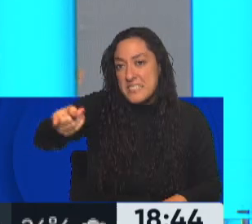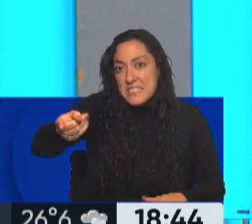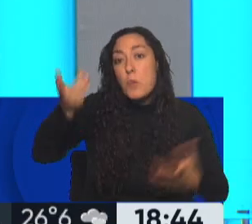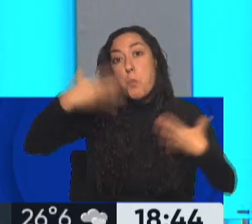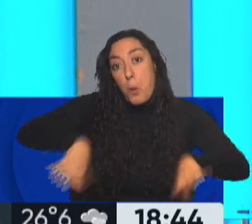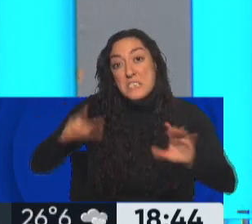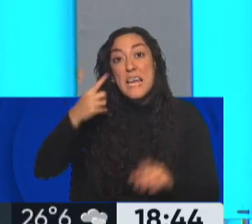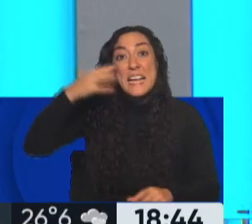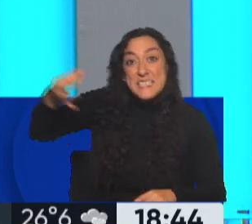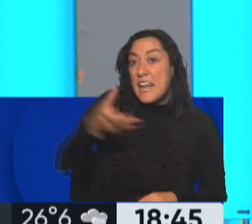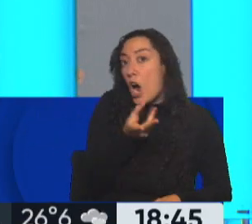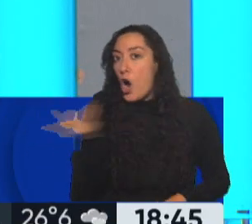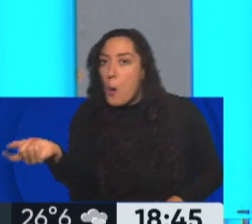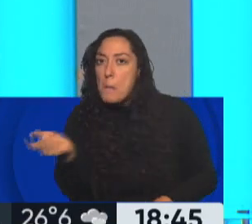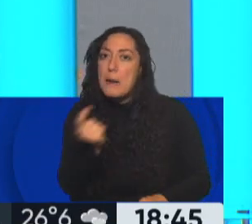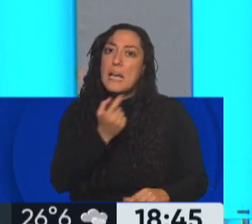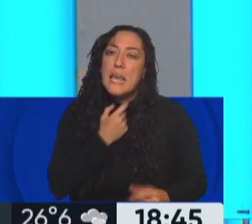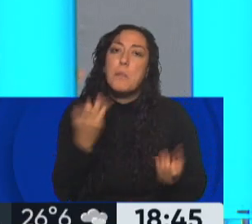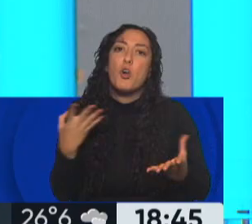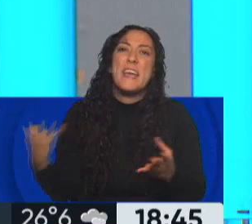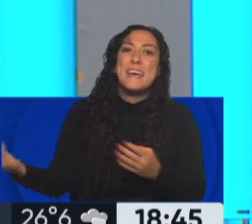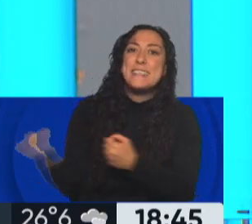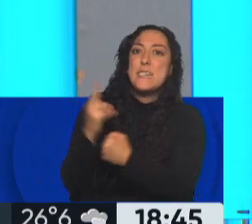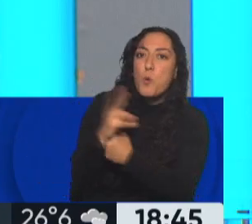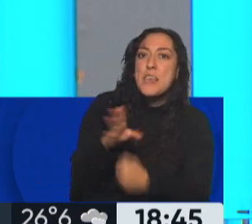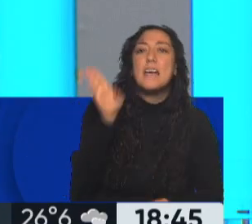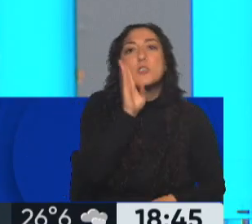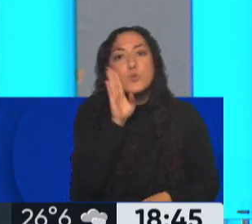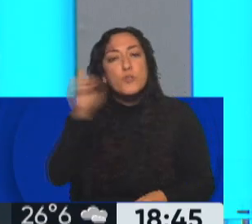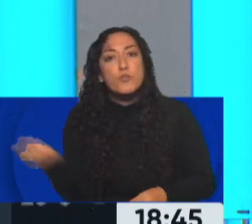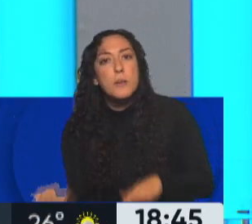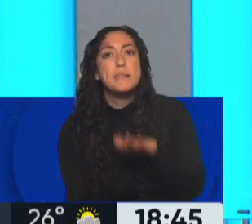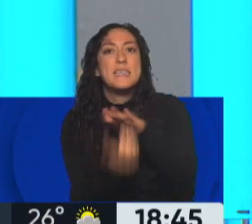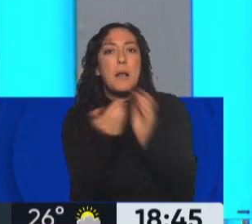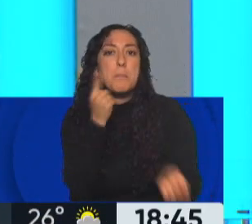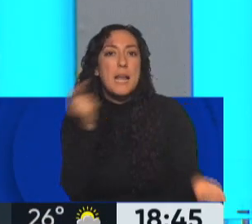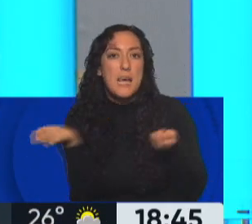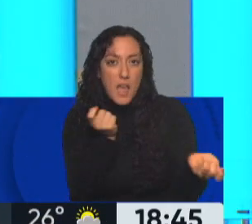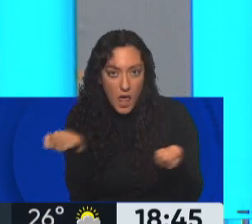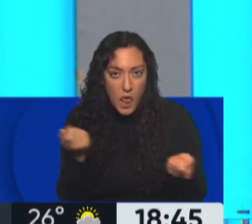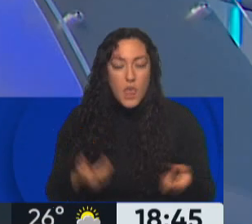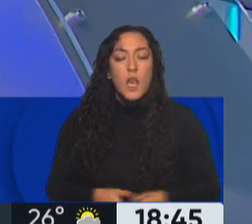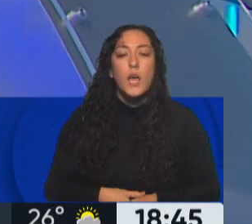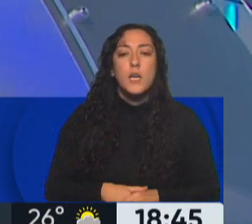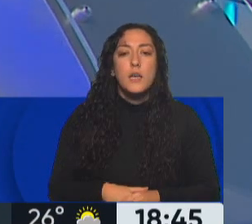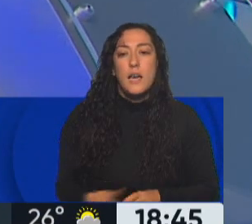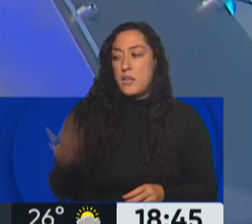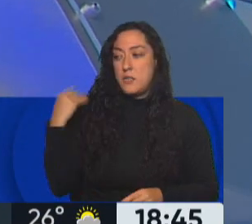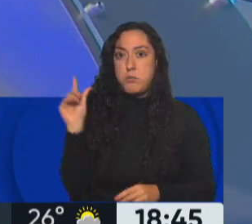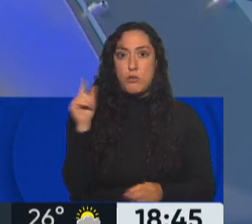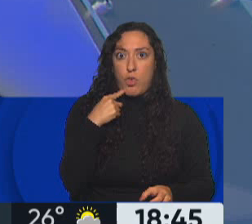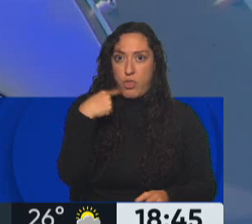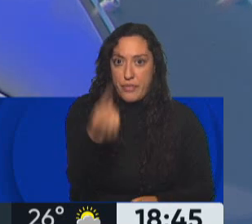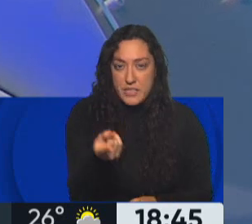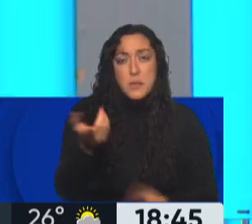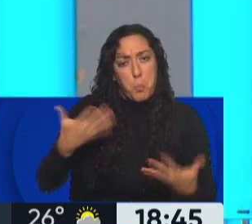comprar la isla, que por cuestiones de seguridad sería clave tenerla bajo el control de Estados Unidos, y que dijo hace poco que ve